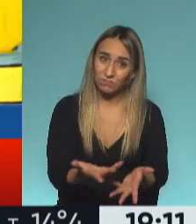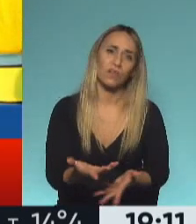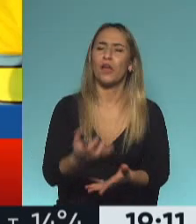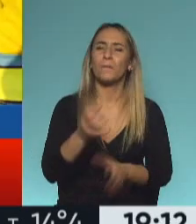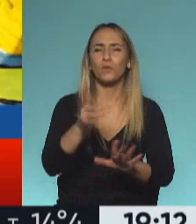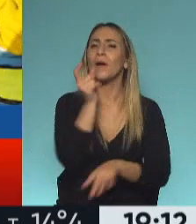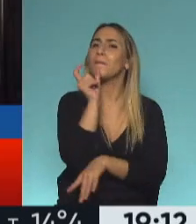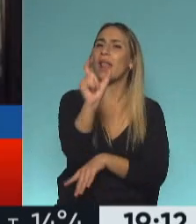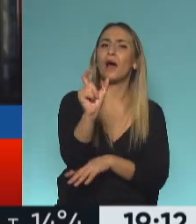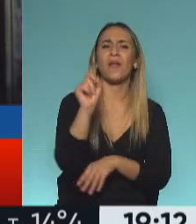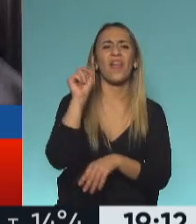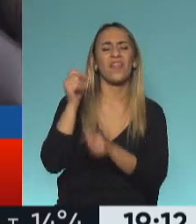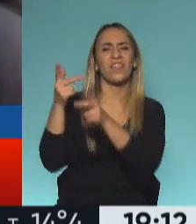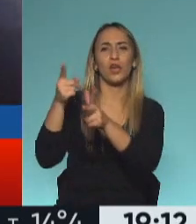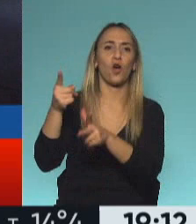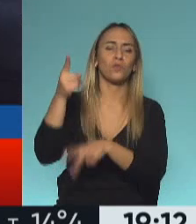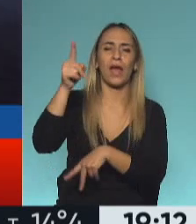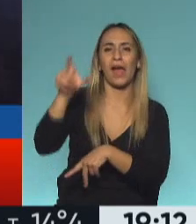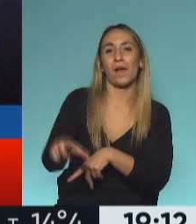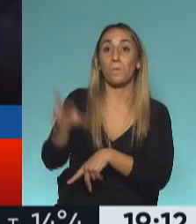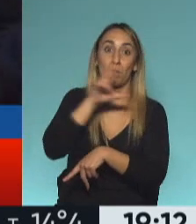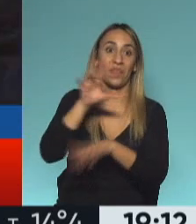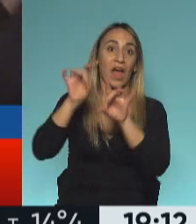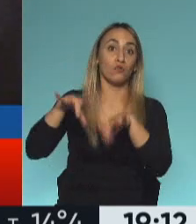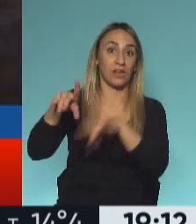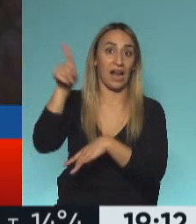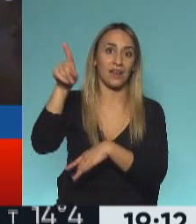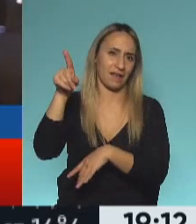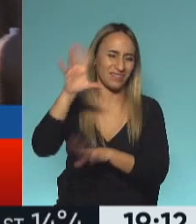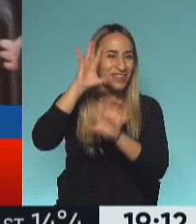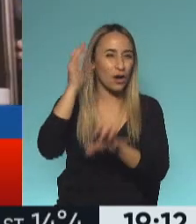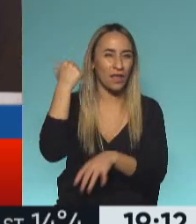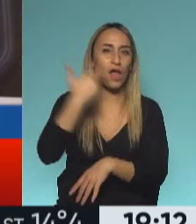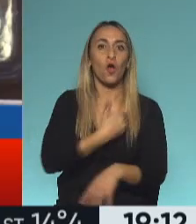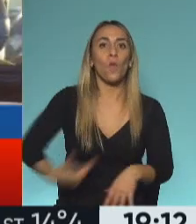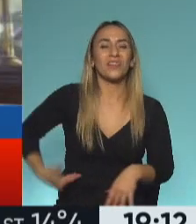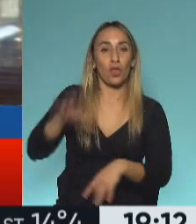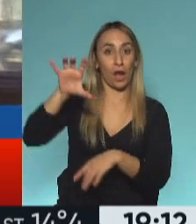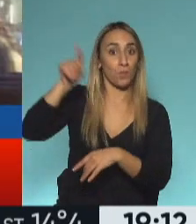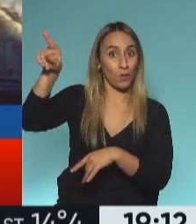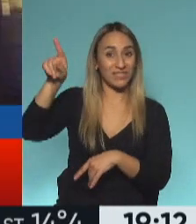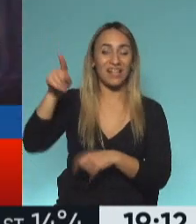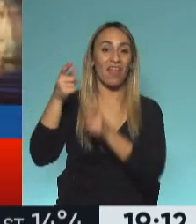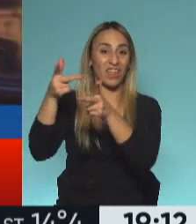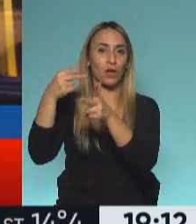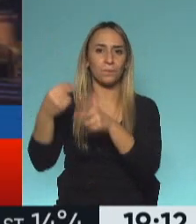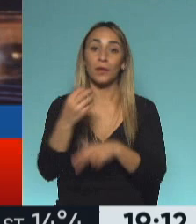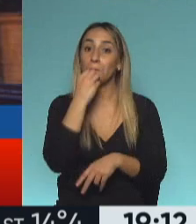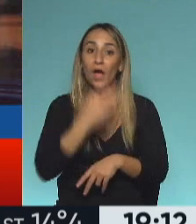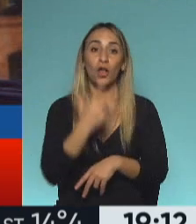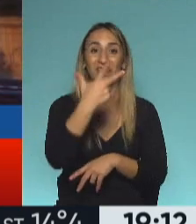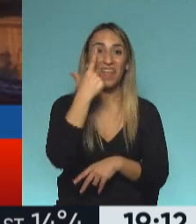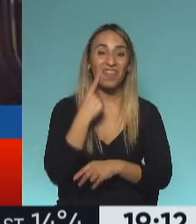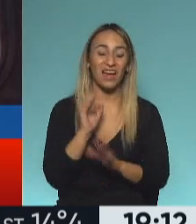una palabra que dijo mi australiana ¿se acuerda la gobernadora de la provincia? Sí. Que dijo, más vale 3 días cerrado